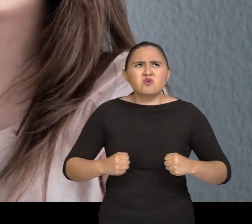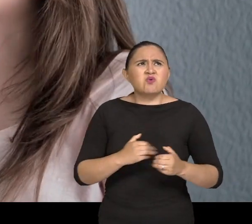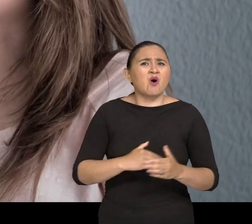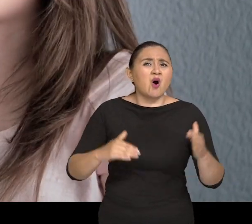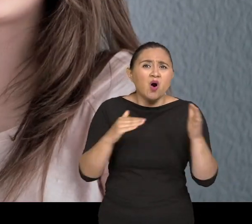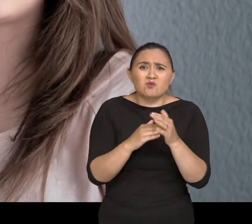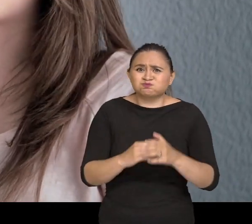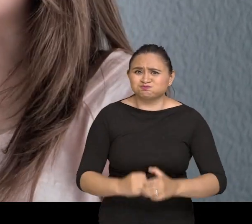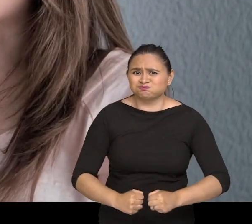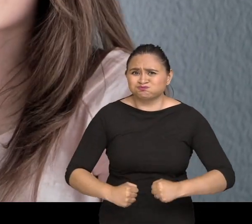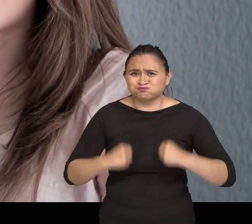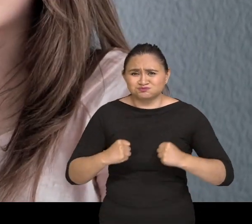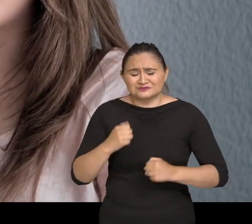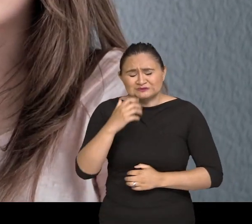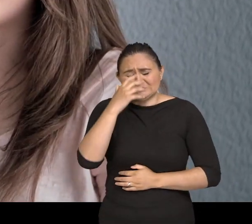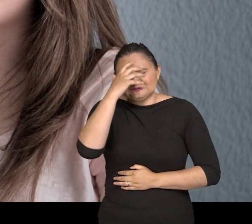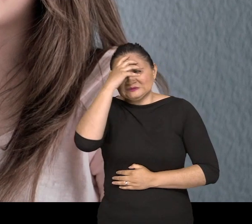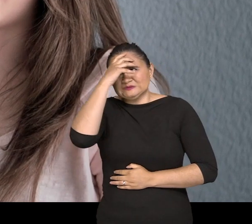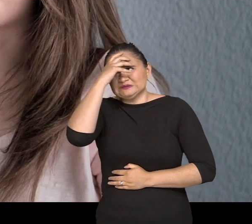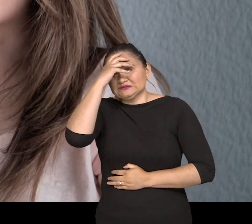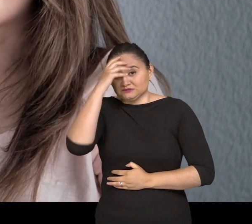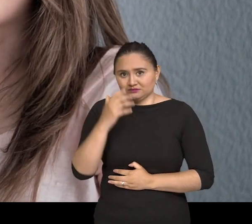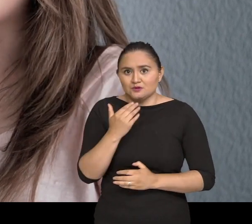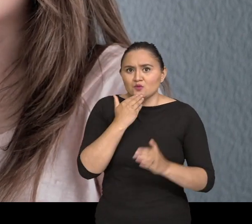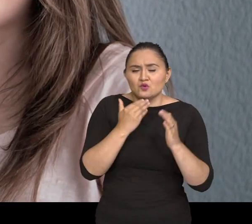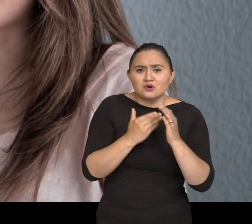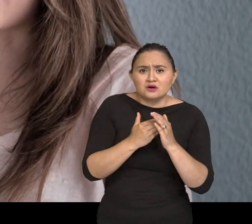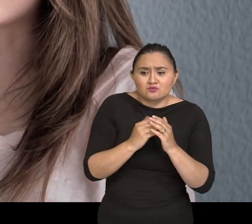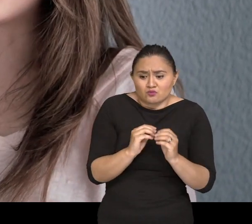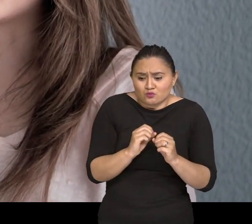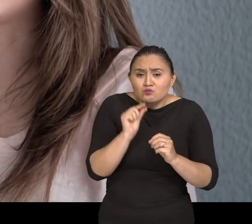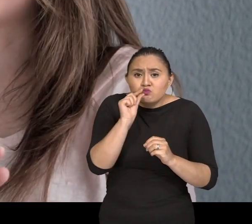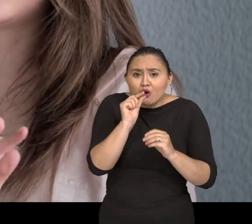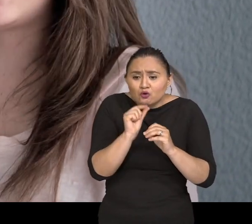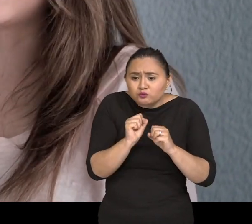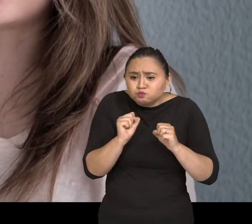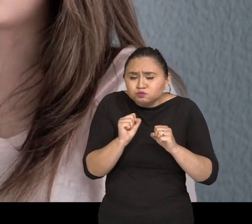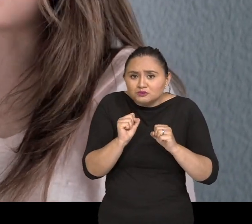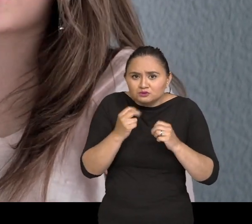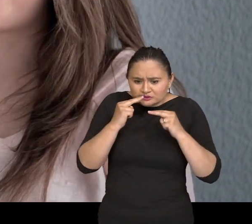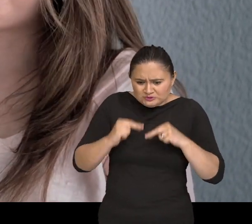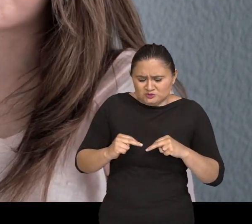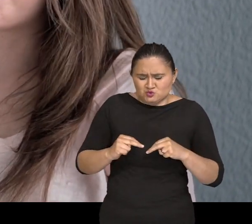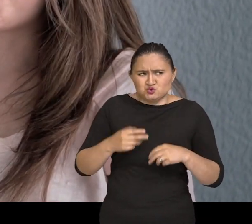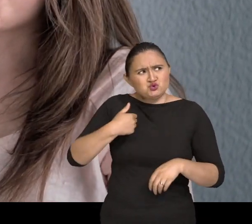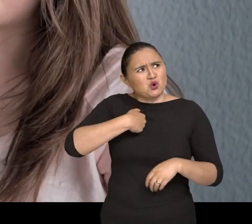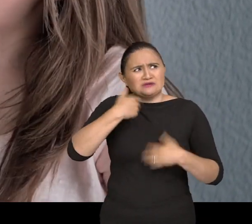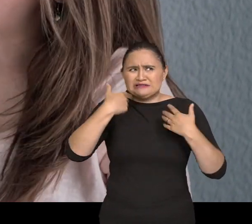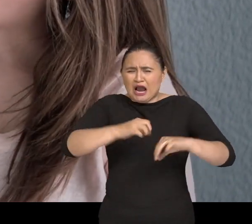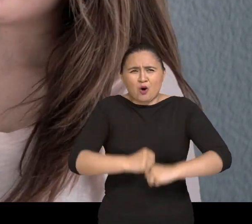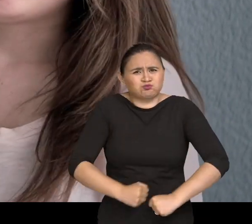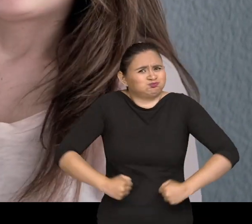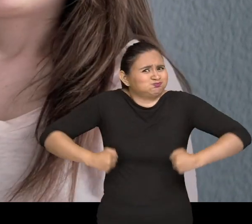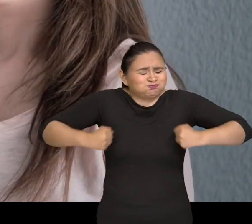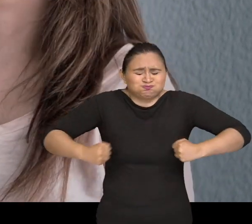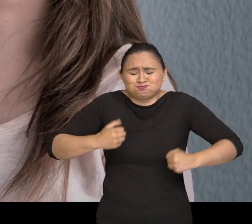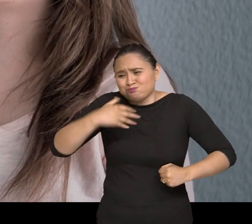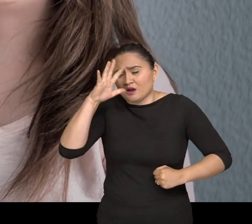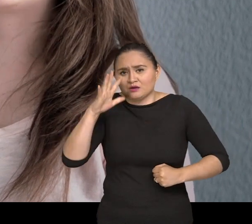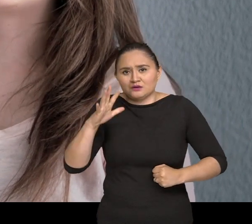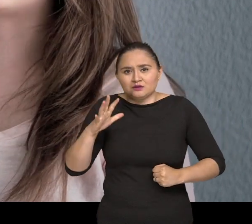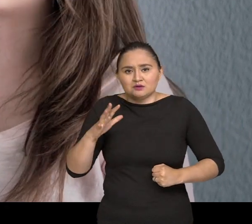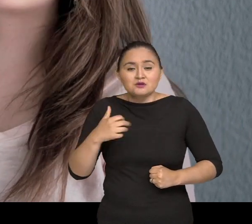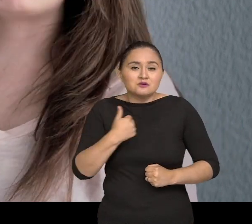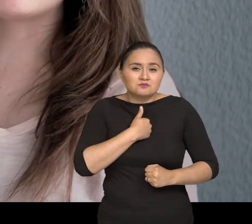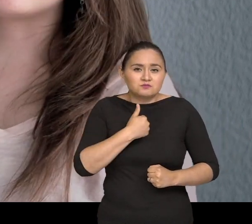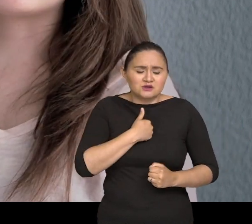otra vez estoy gorda entonces el subir ya algo dije estoy gorda y entonces